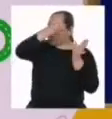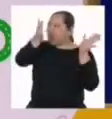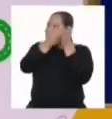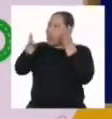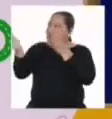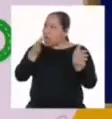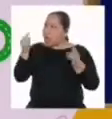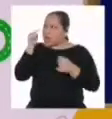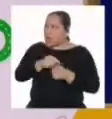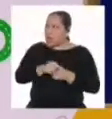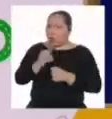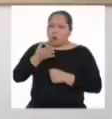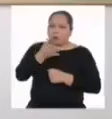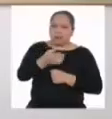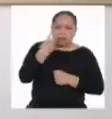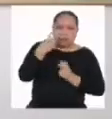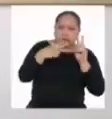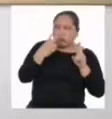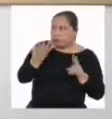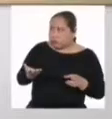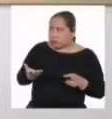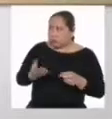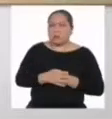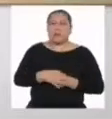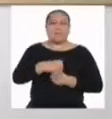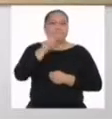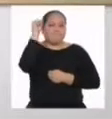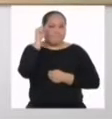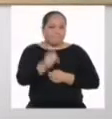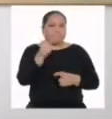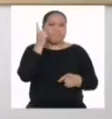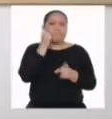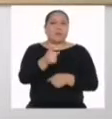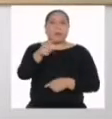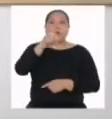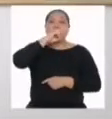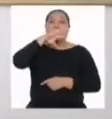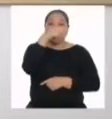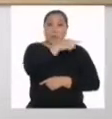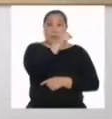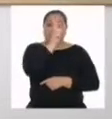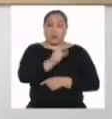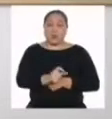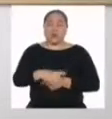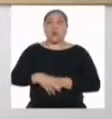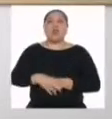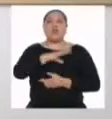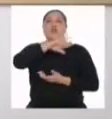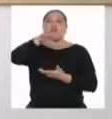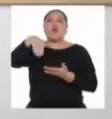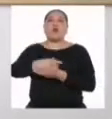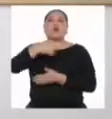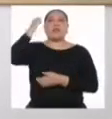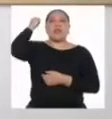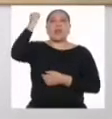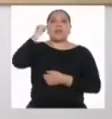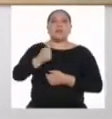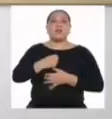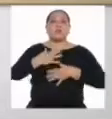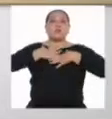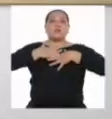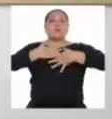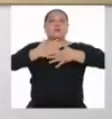vivimos, transitamos o estudiamos? Así es. Como dice la presentadora, todos tenemos derecho a